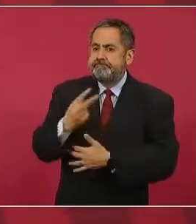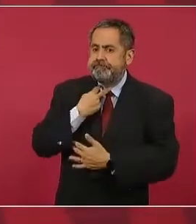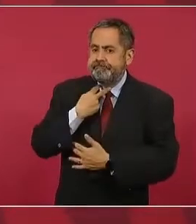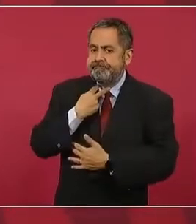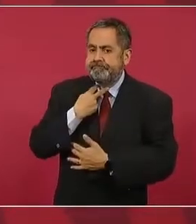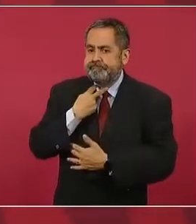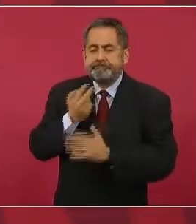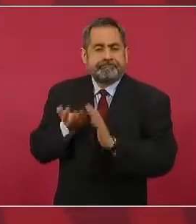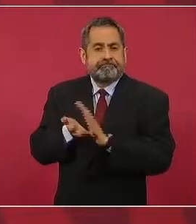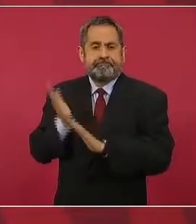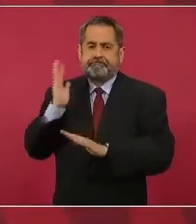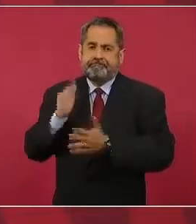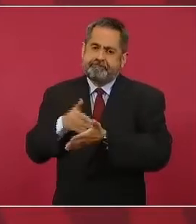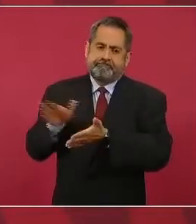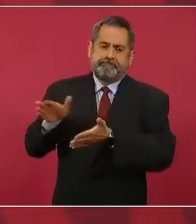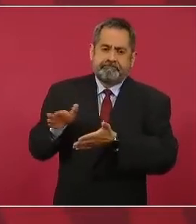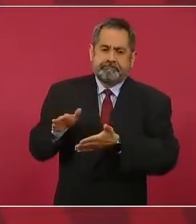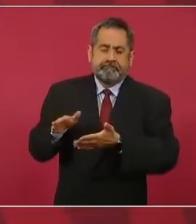Y permitió